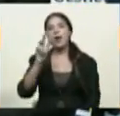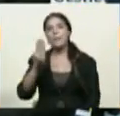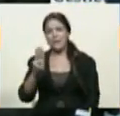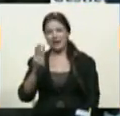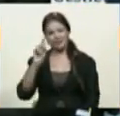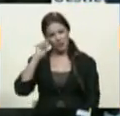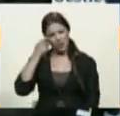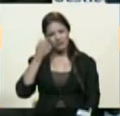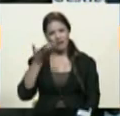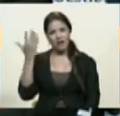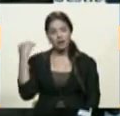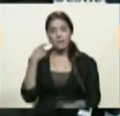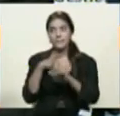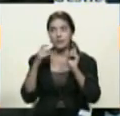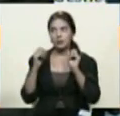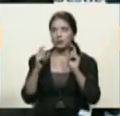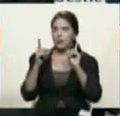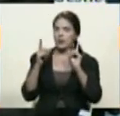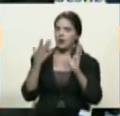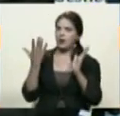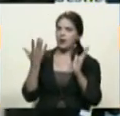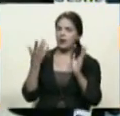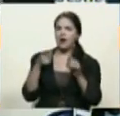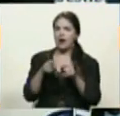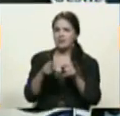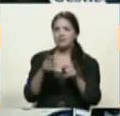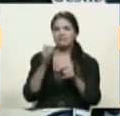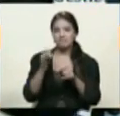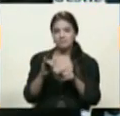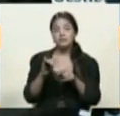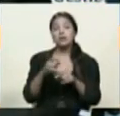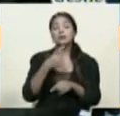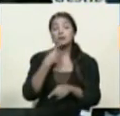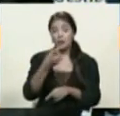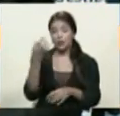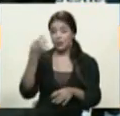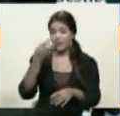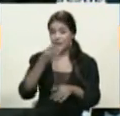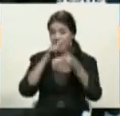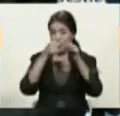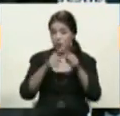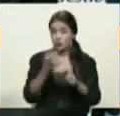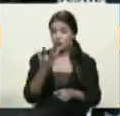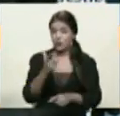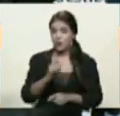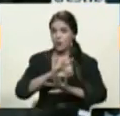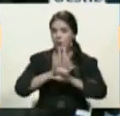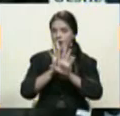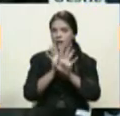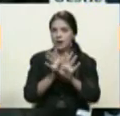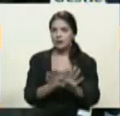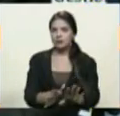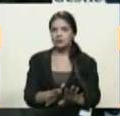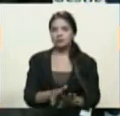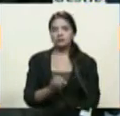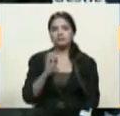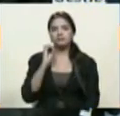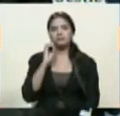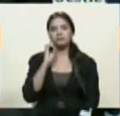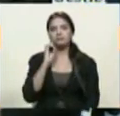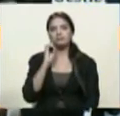es que prácticamente allí hubo y se los digo con cifras una nula